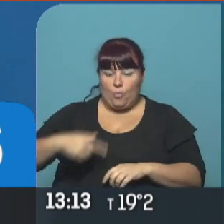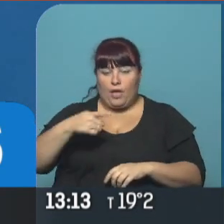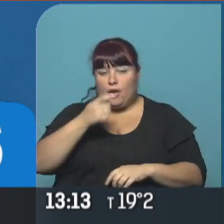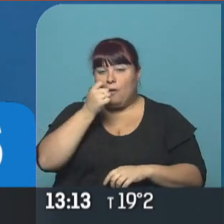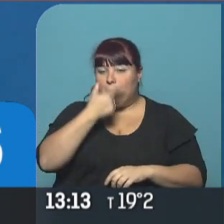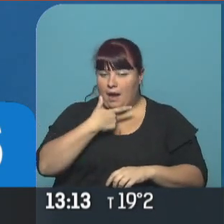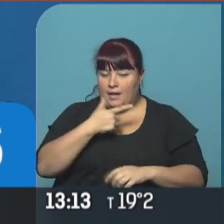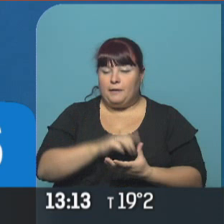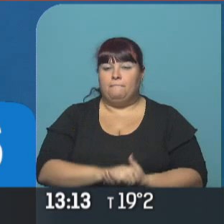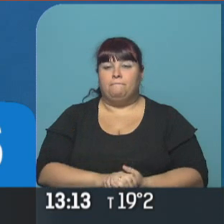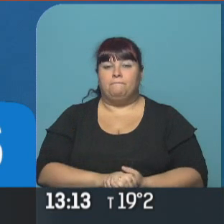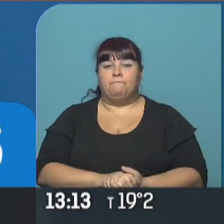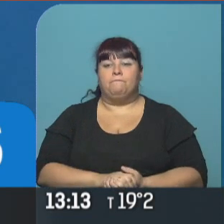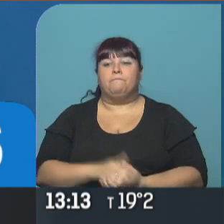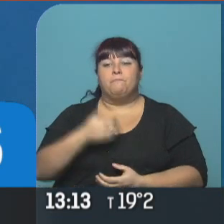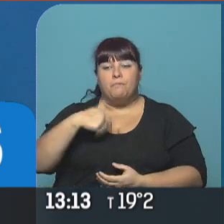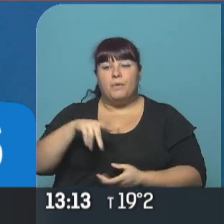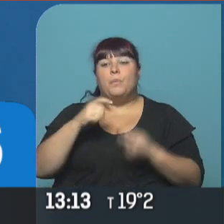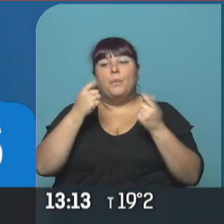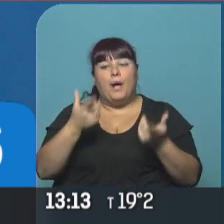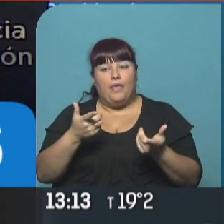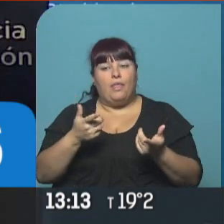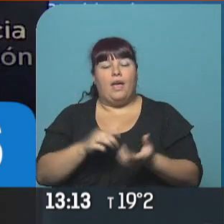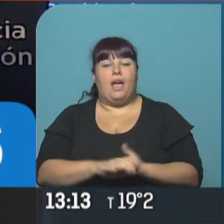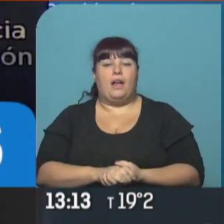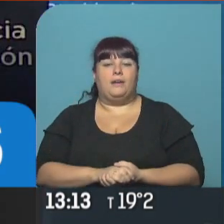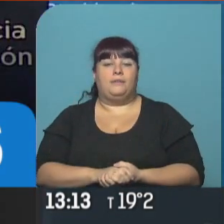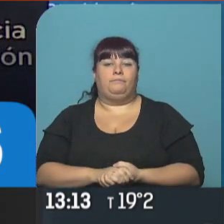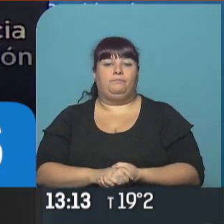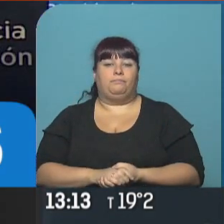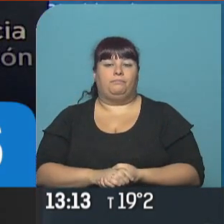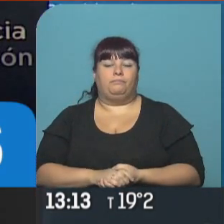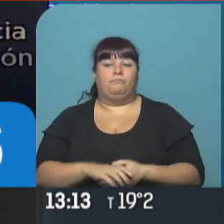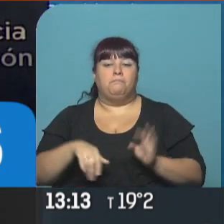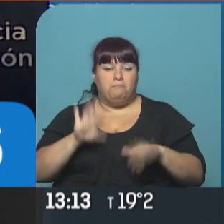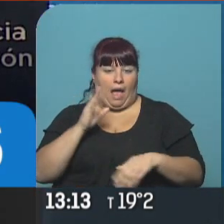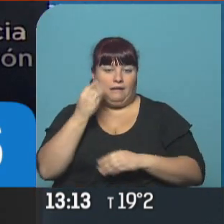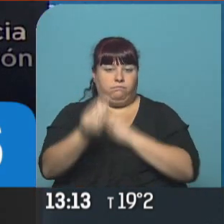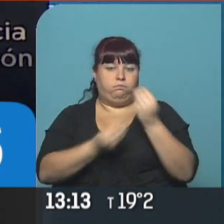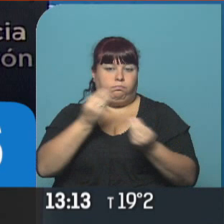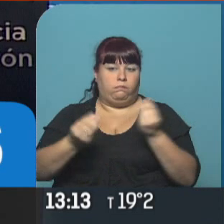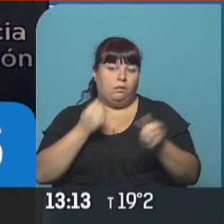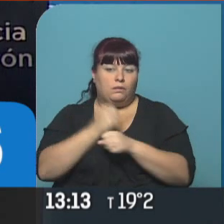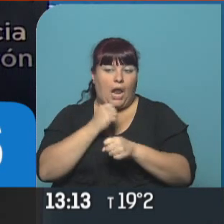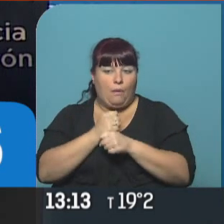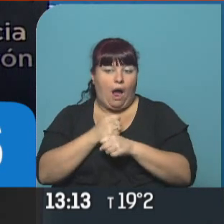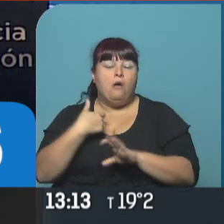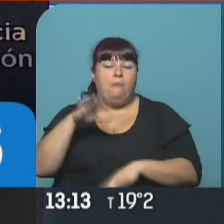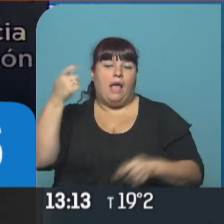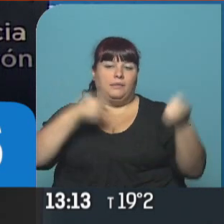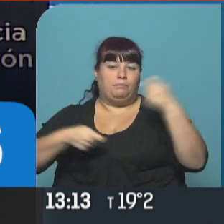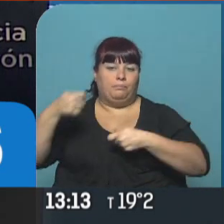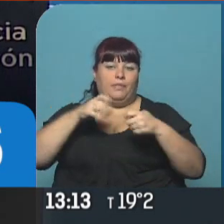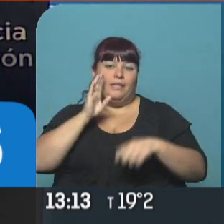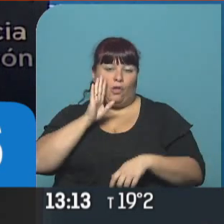del presidente Macri va a generar más puestos de trabajo y va a traer mayores inversiones de